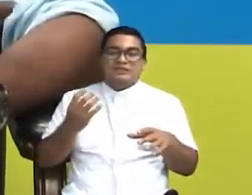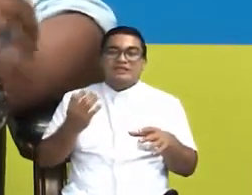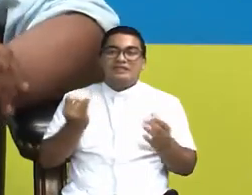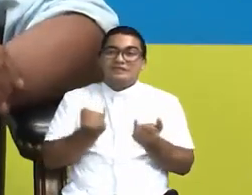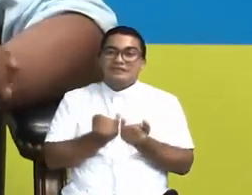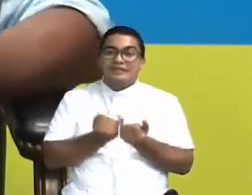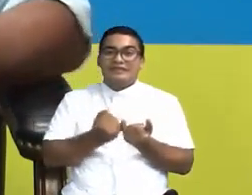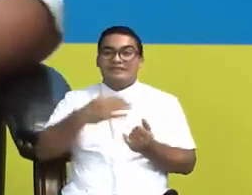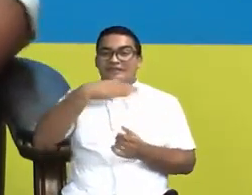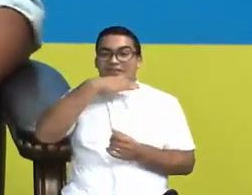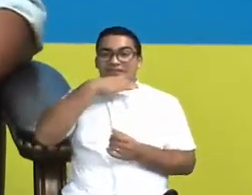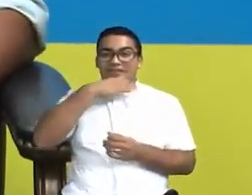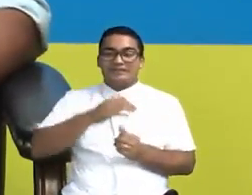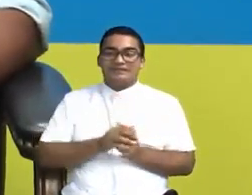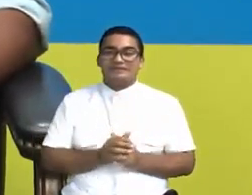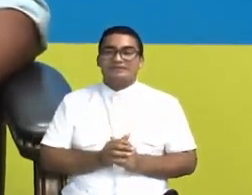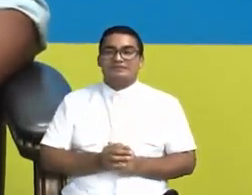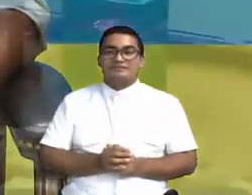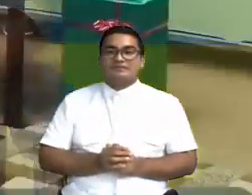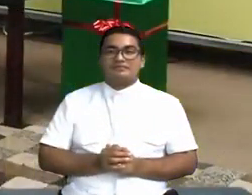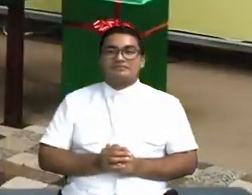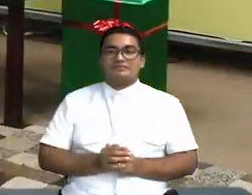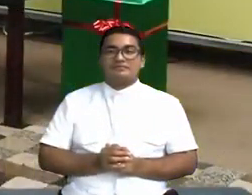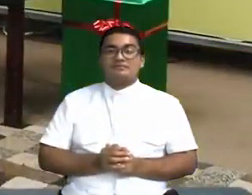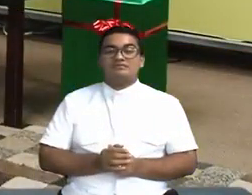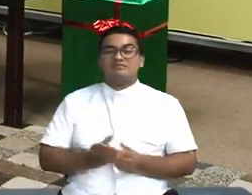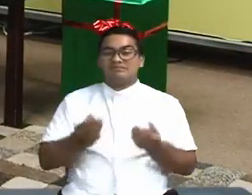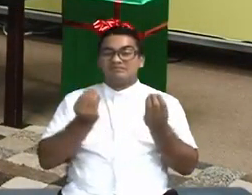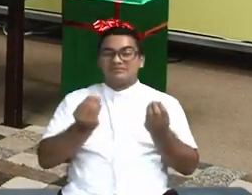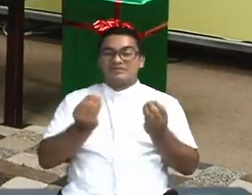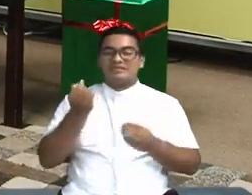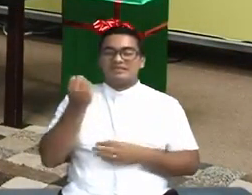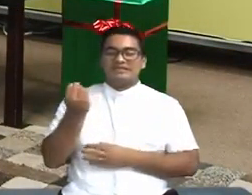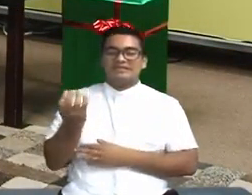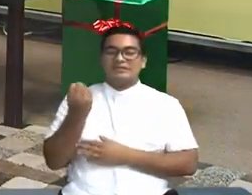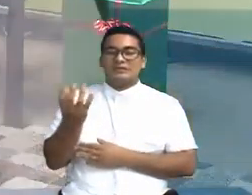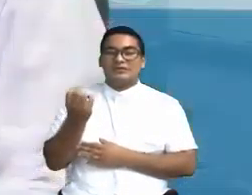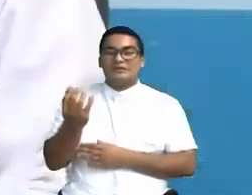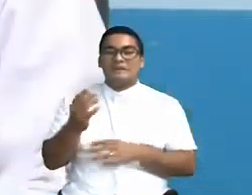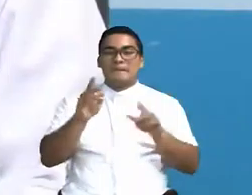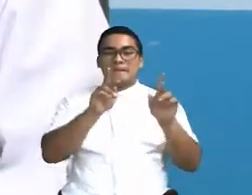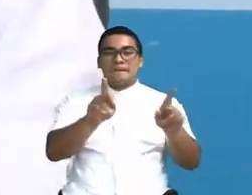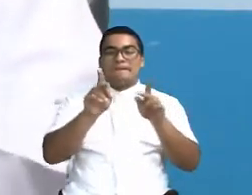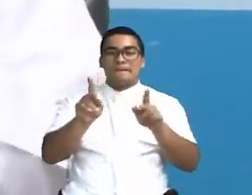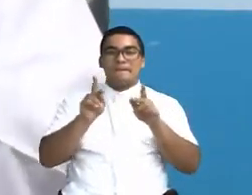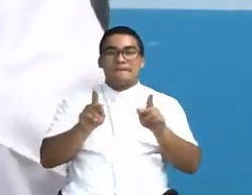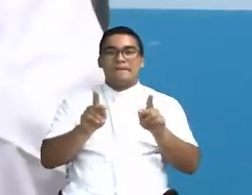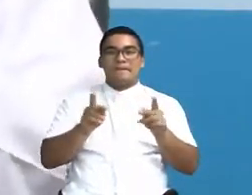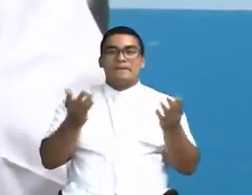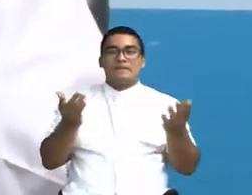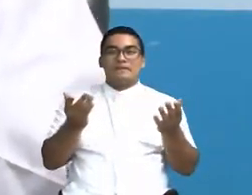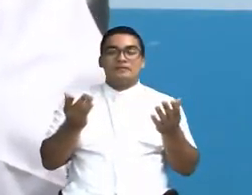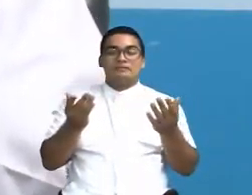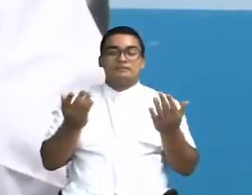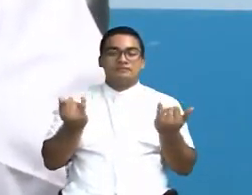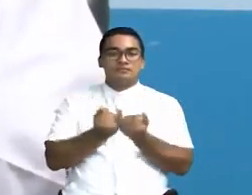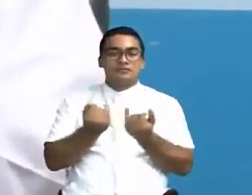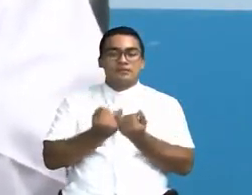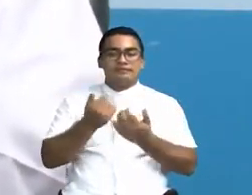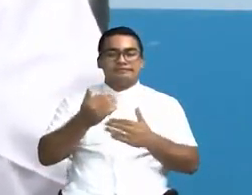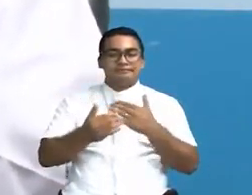ardor. Así es, la característica principal es el dolor. La persona, el paciente que inicia con este proceso